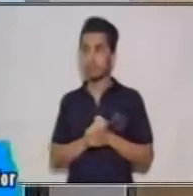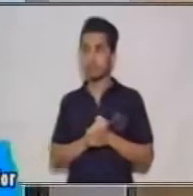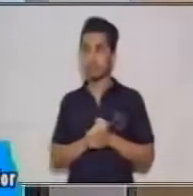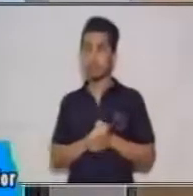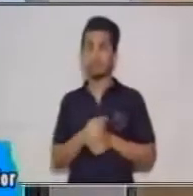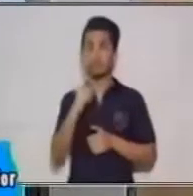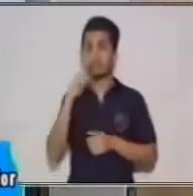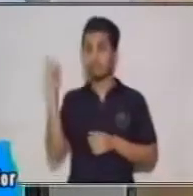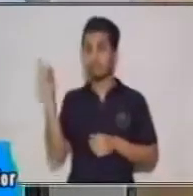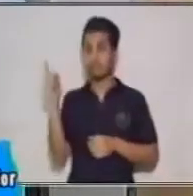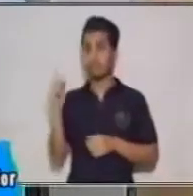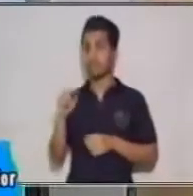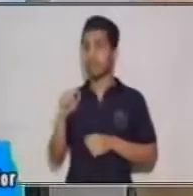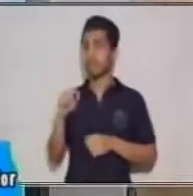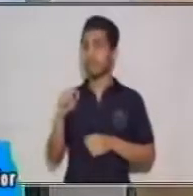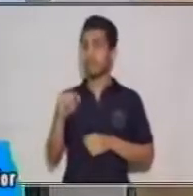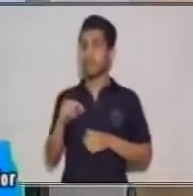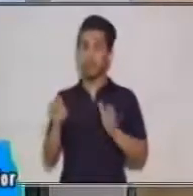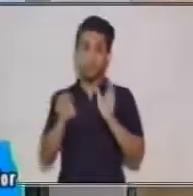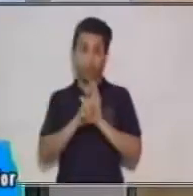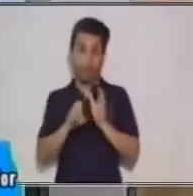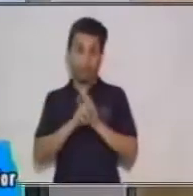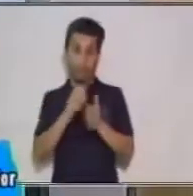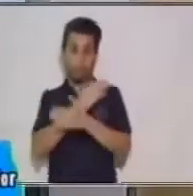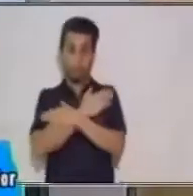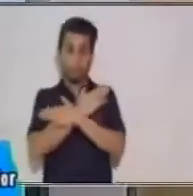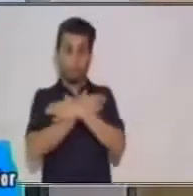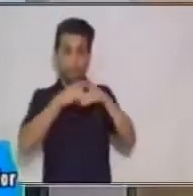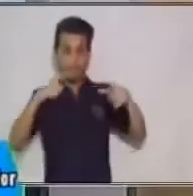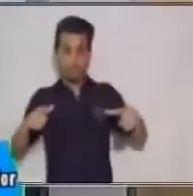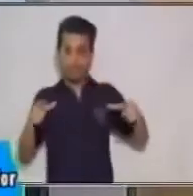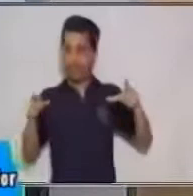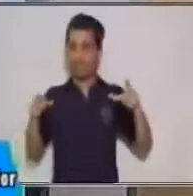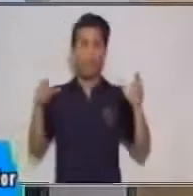Esta unidad, si este fuera un pastel,